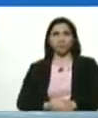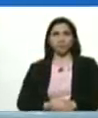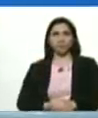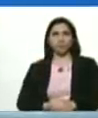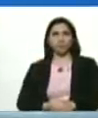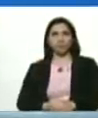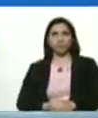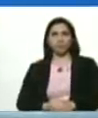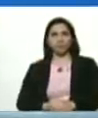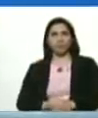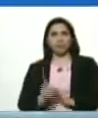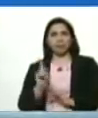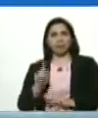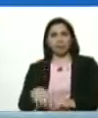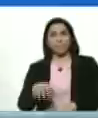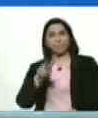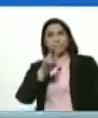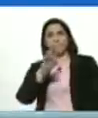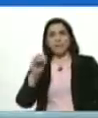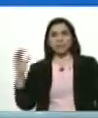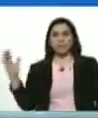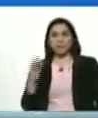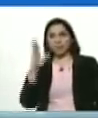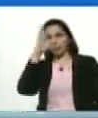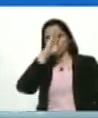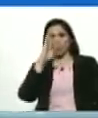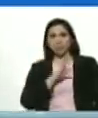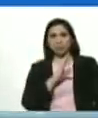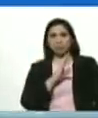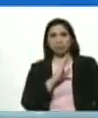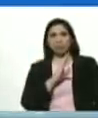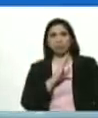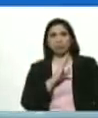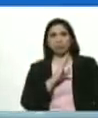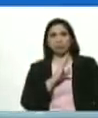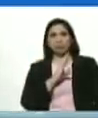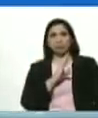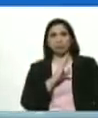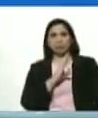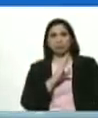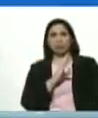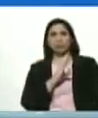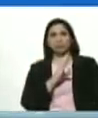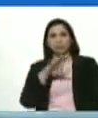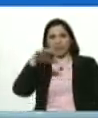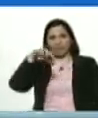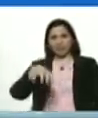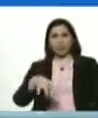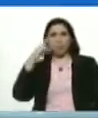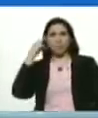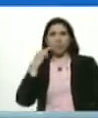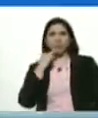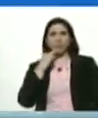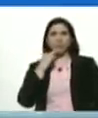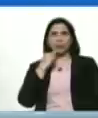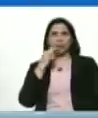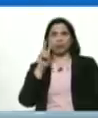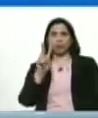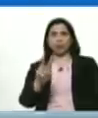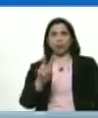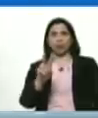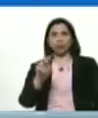de igual manera 20 de brasil procedentes del estado bolívar 2 de